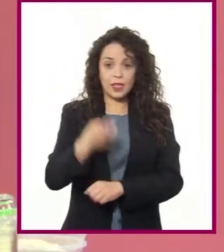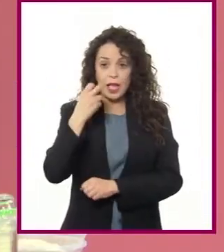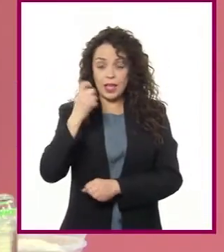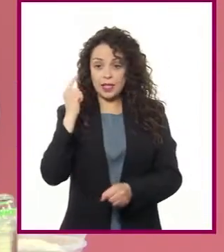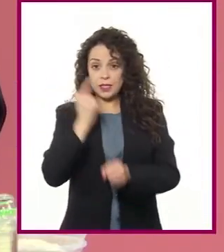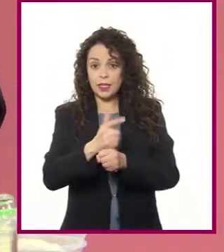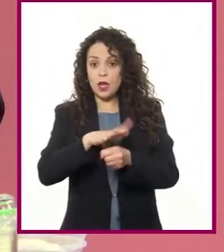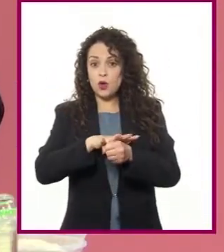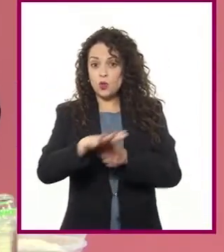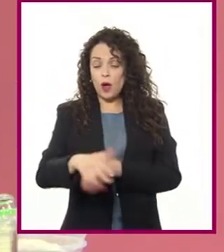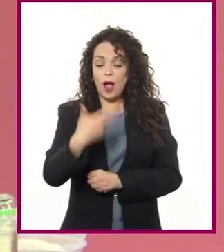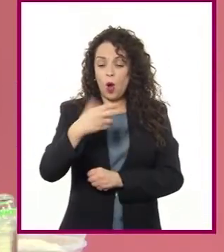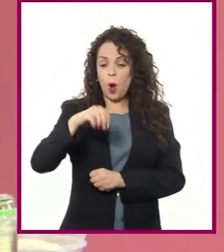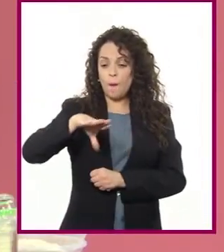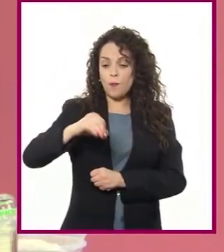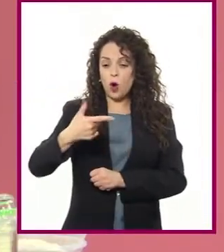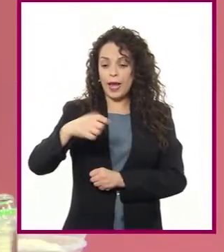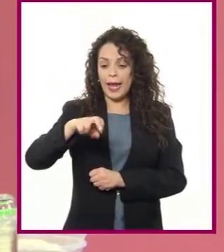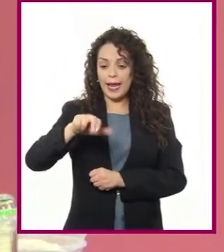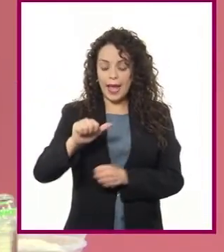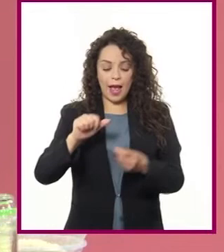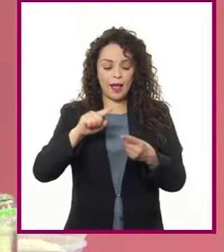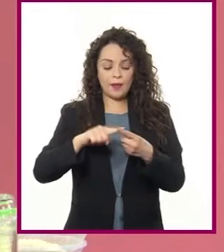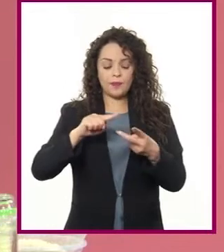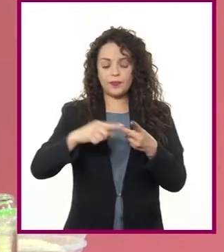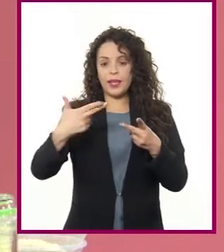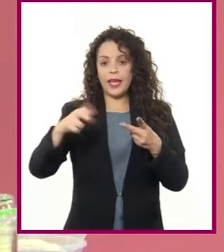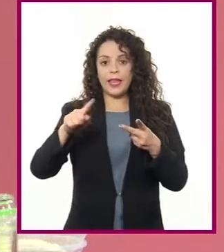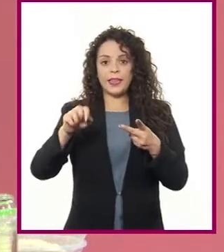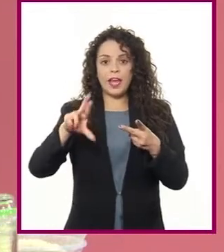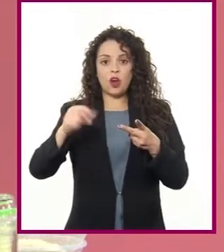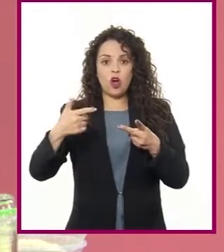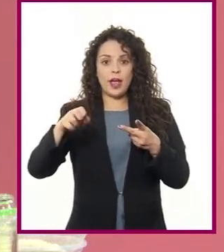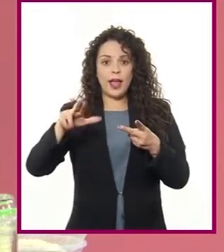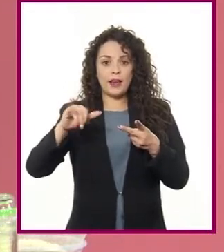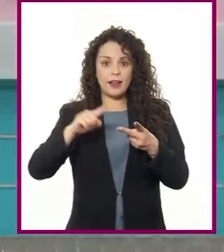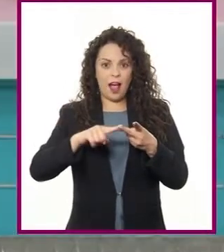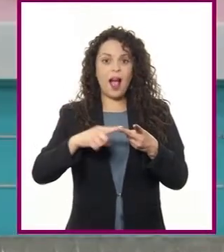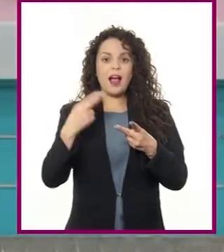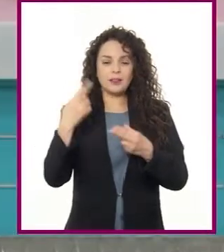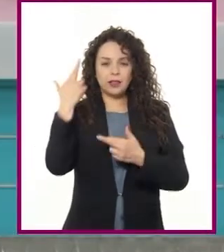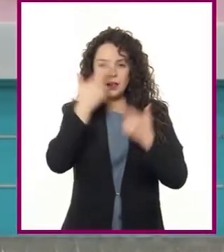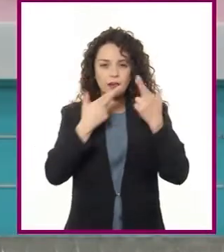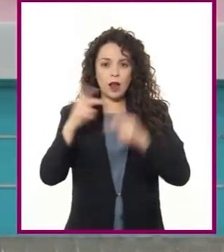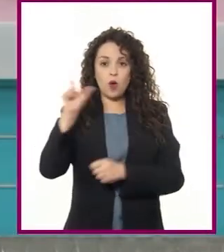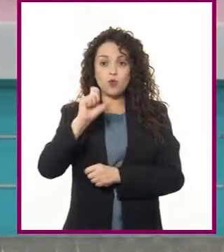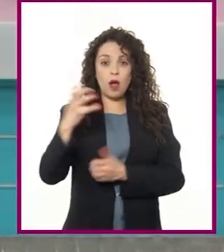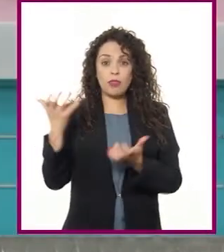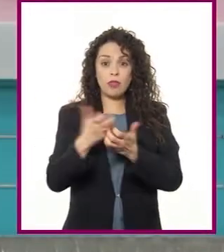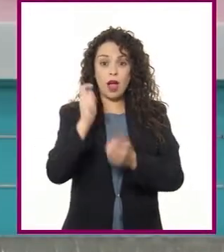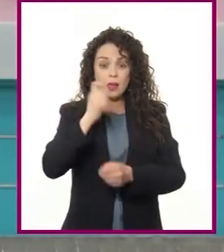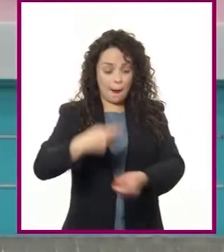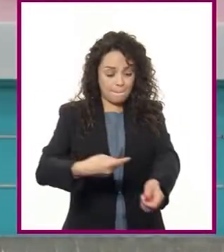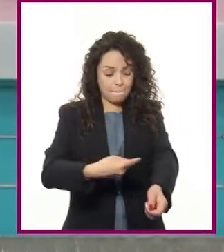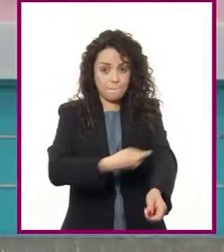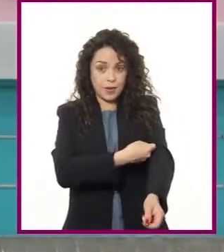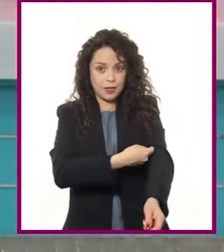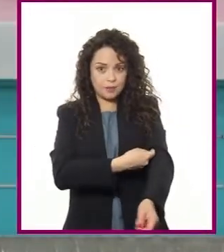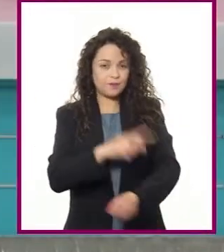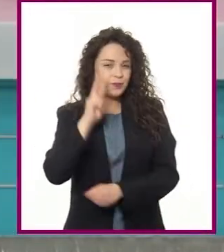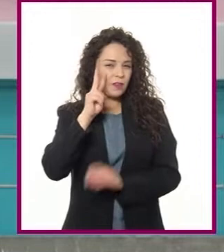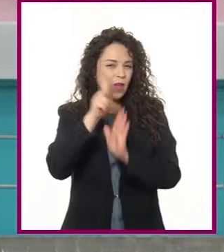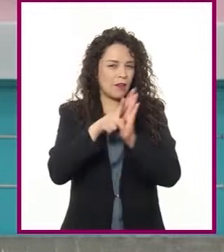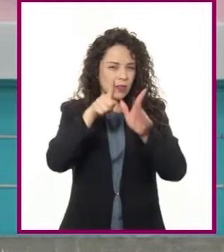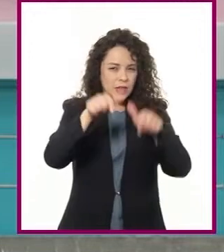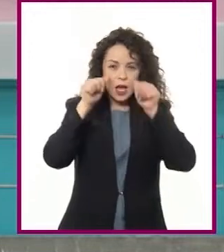mezcla homogénea o heterogénea, veamos el proceso desde la vez que nos dan un pinchazo. Presten atención al siguiente video que